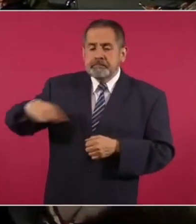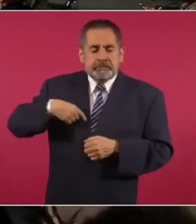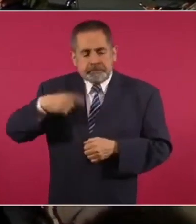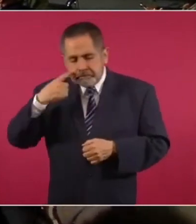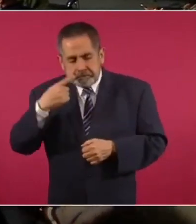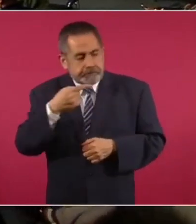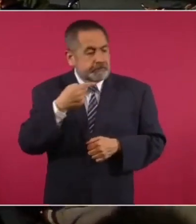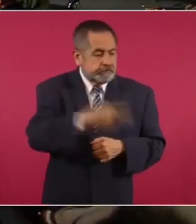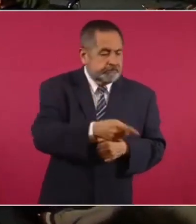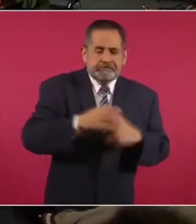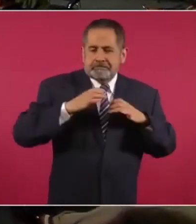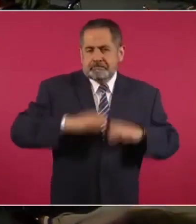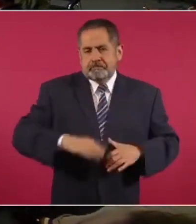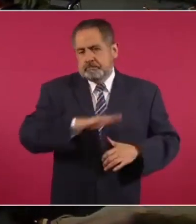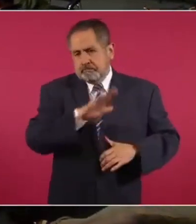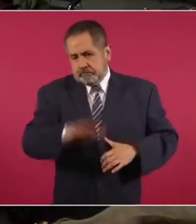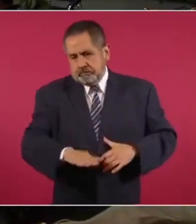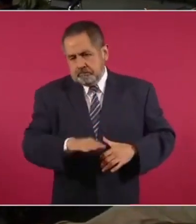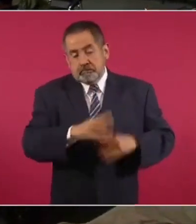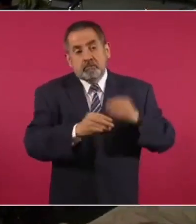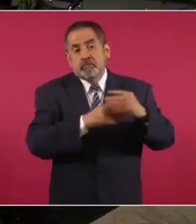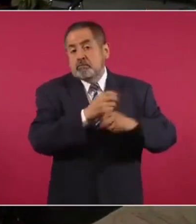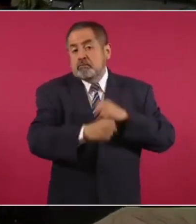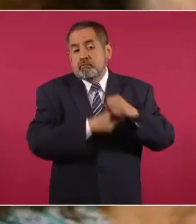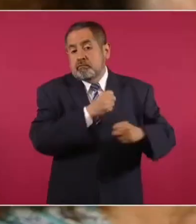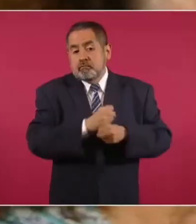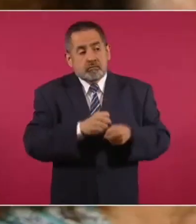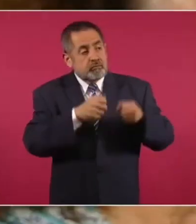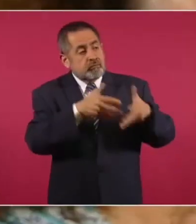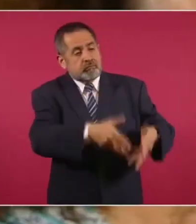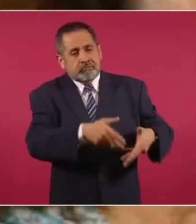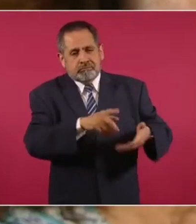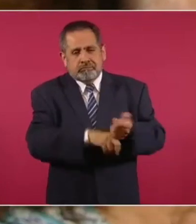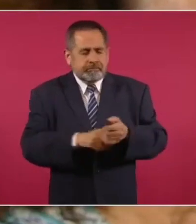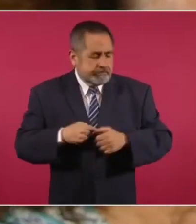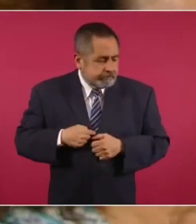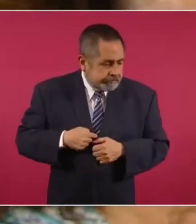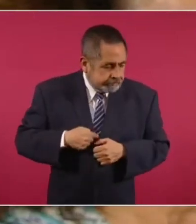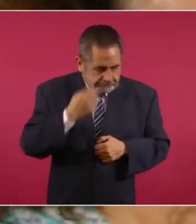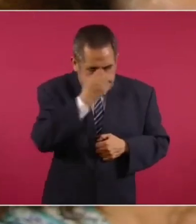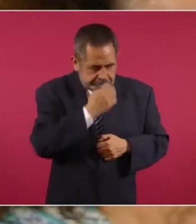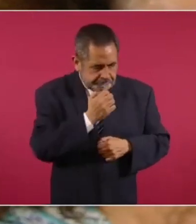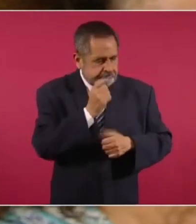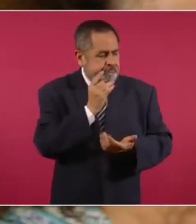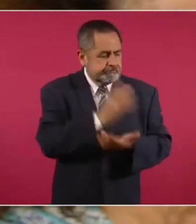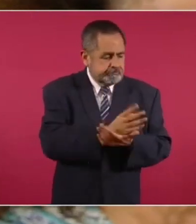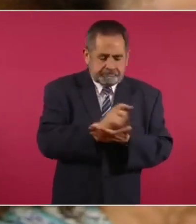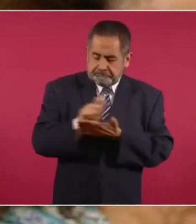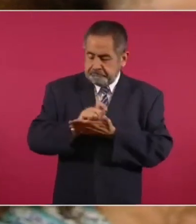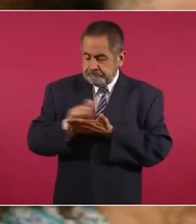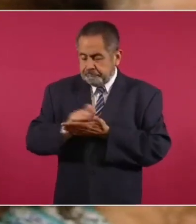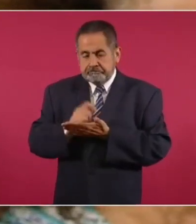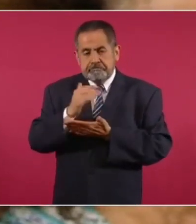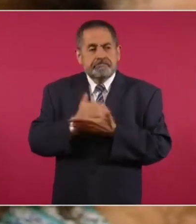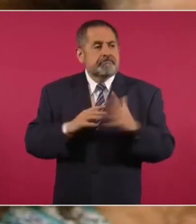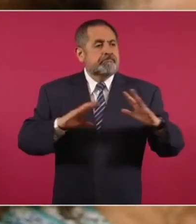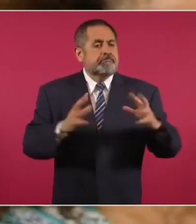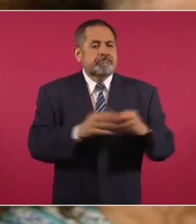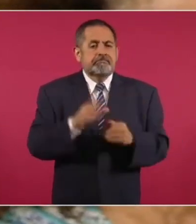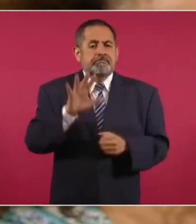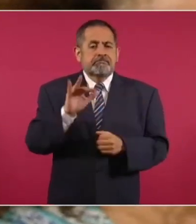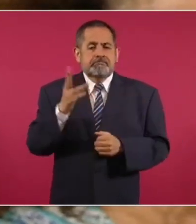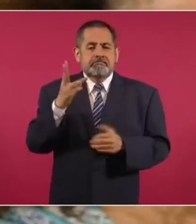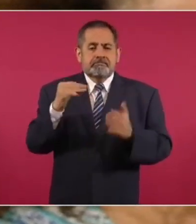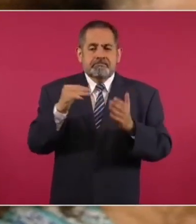vida que se han acumulado por años en las fiscalías locales y la federal y que hoy están alrededor de 53,000